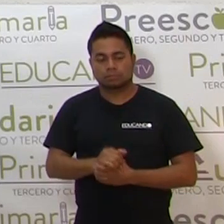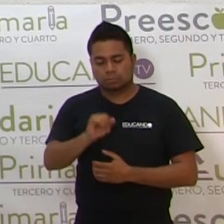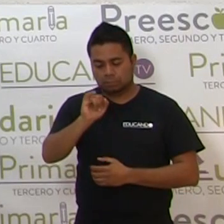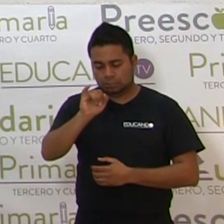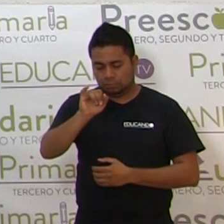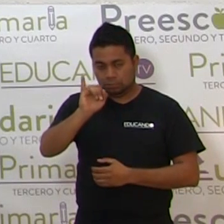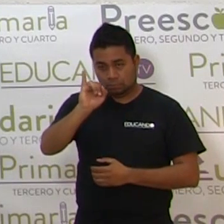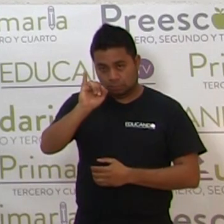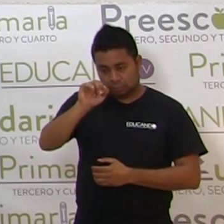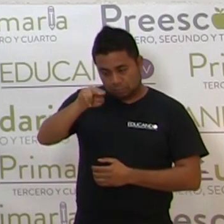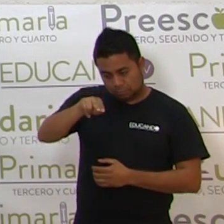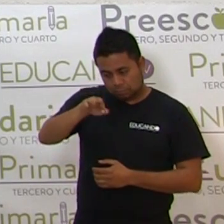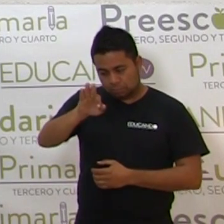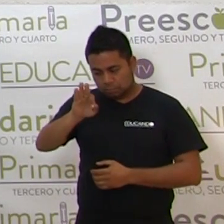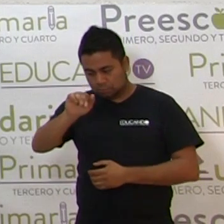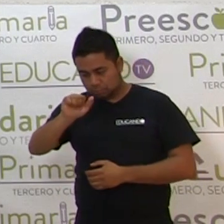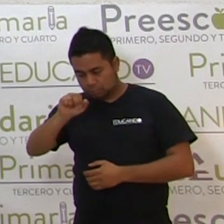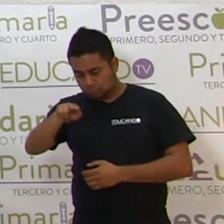infantil